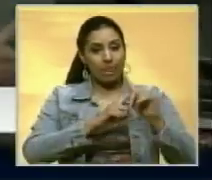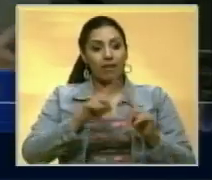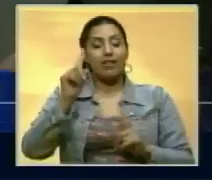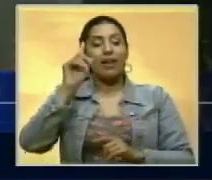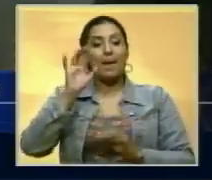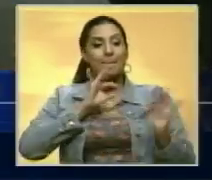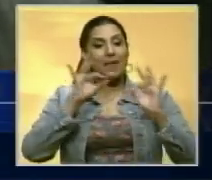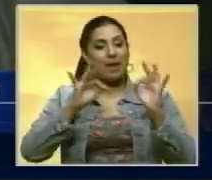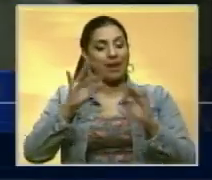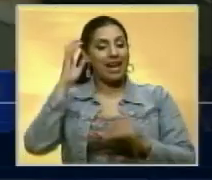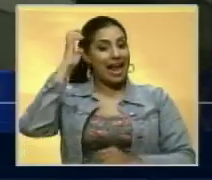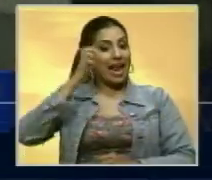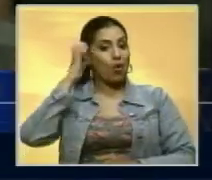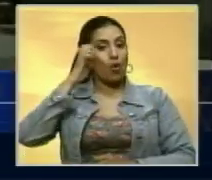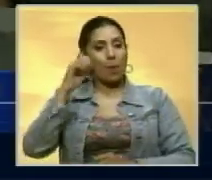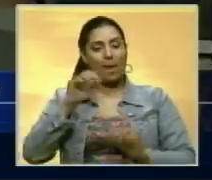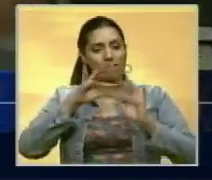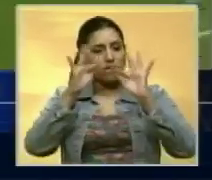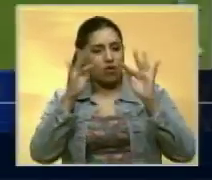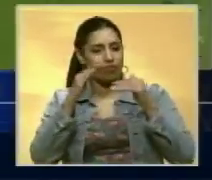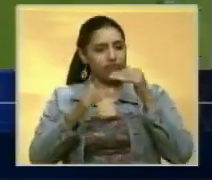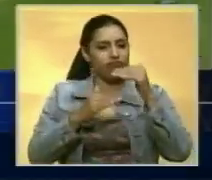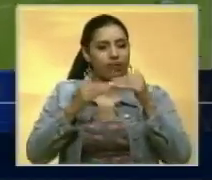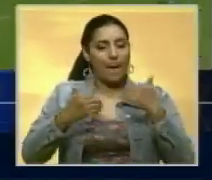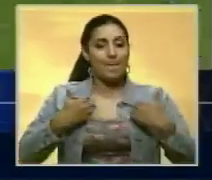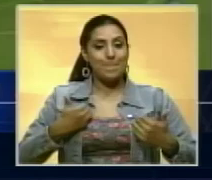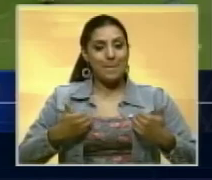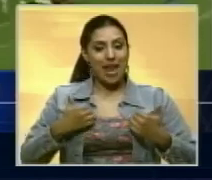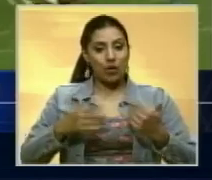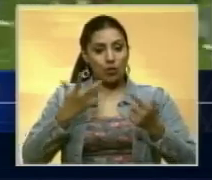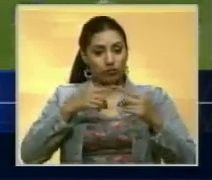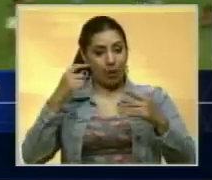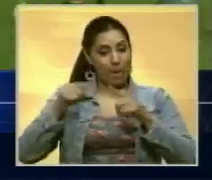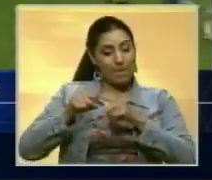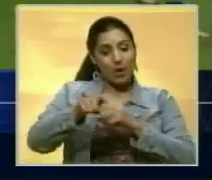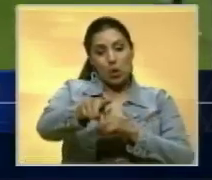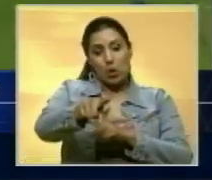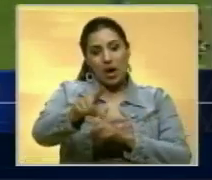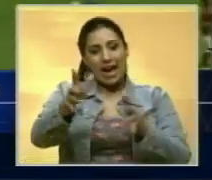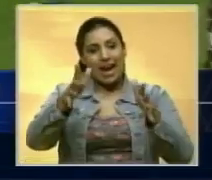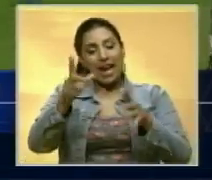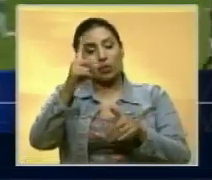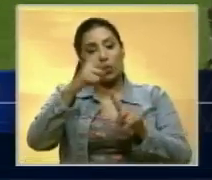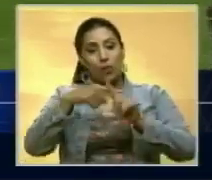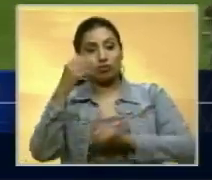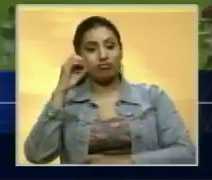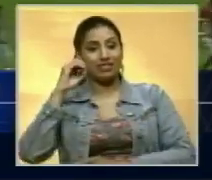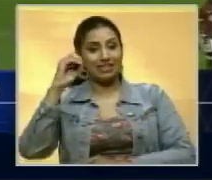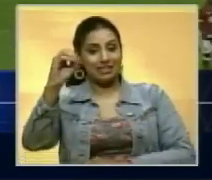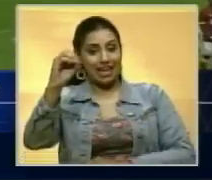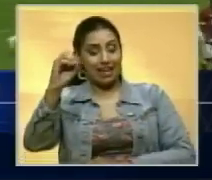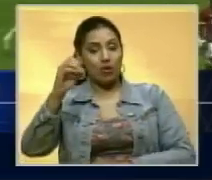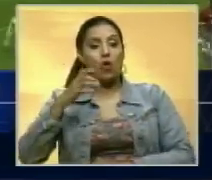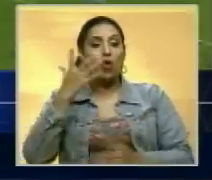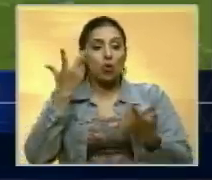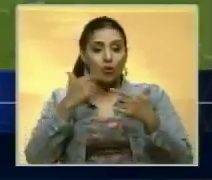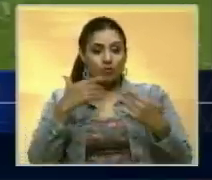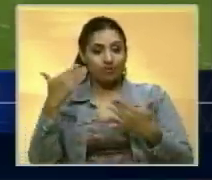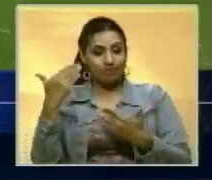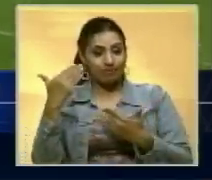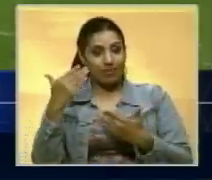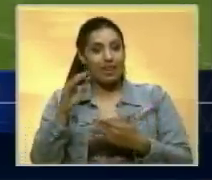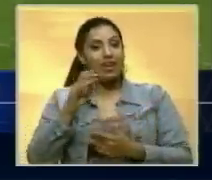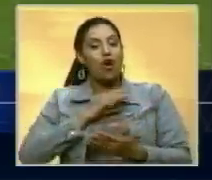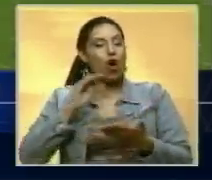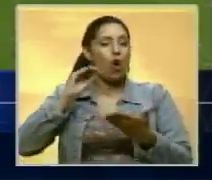Y la pretemporada en Europa va tomando forma. Este miércoles el Bayern Múnich de Carlo Ancelotti le ganó 1-0 al Manchester City de Pep Guardiola,